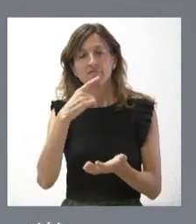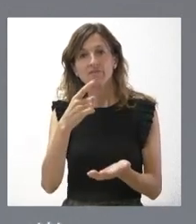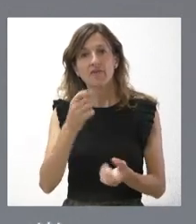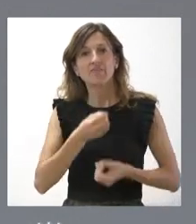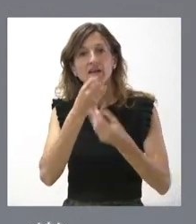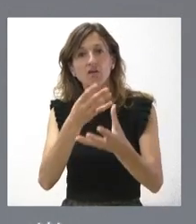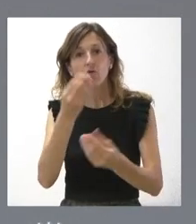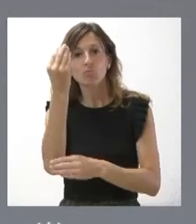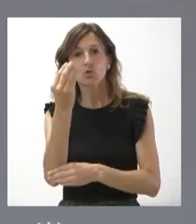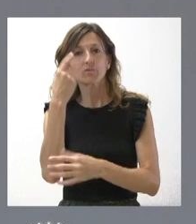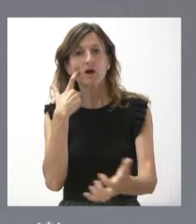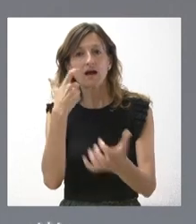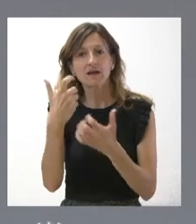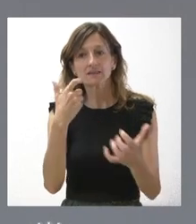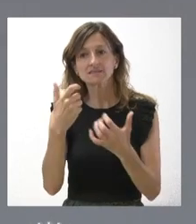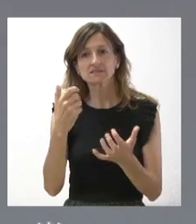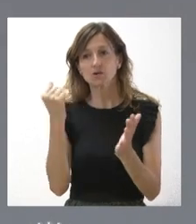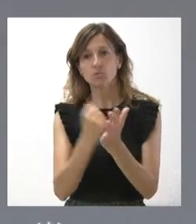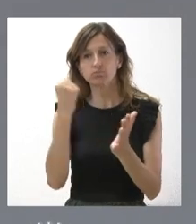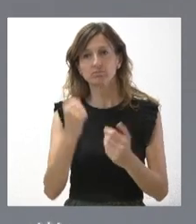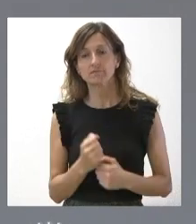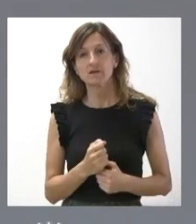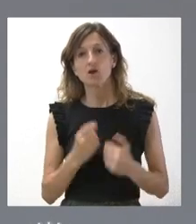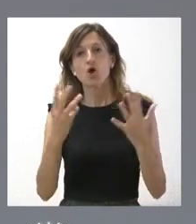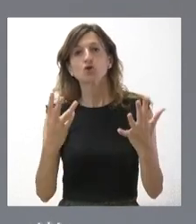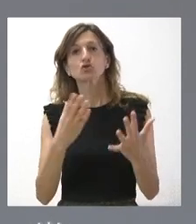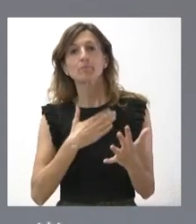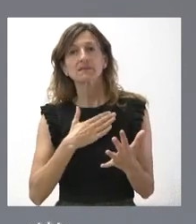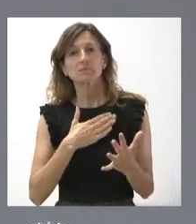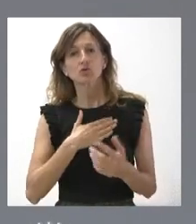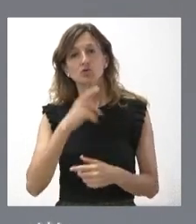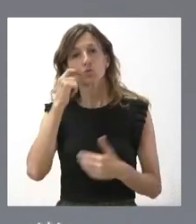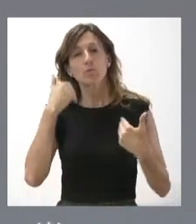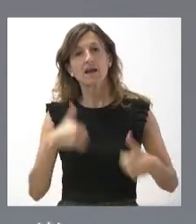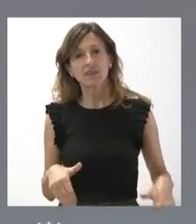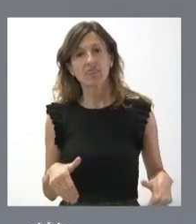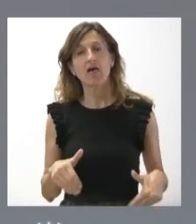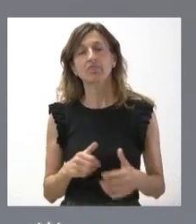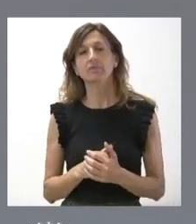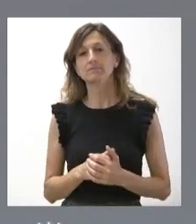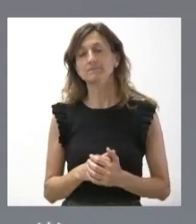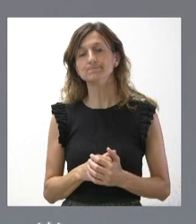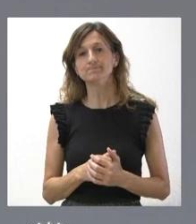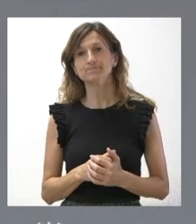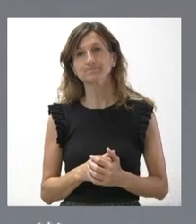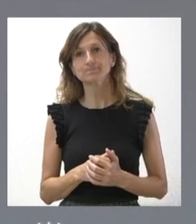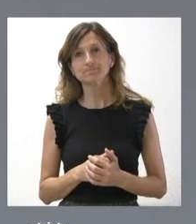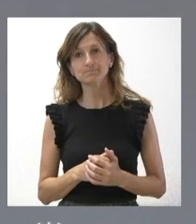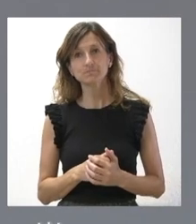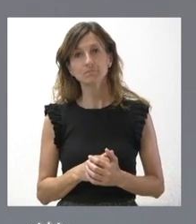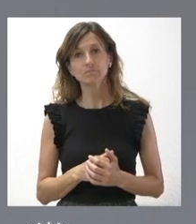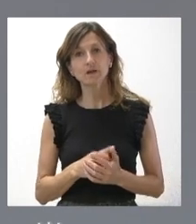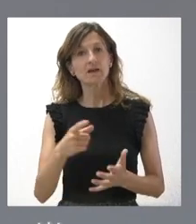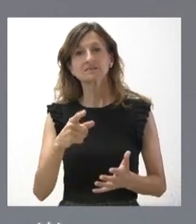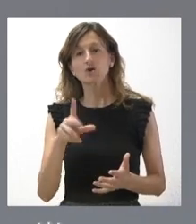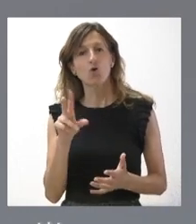monumento histórico artístico o BIT, y hay 8 patrimonios de la humanidad, que es un